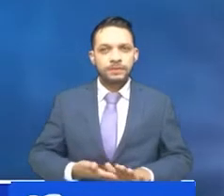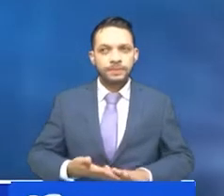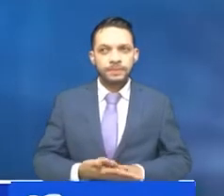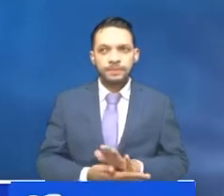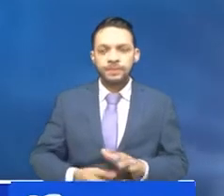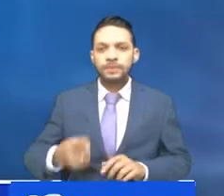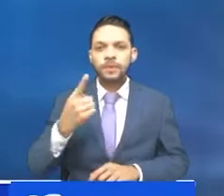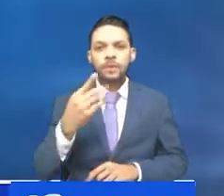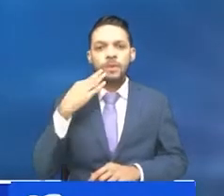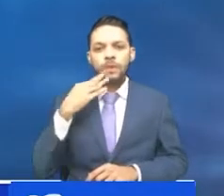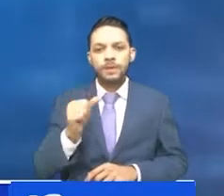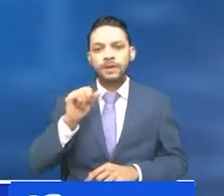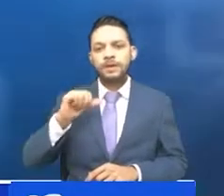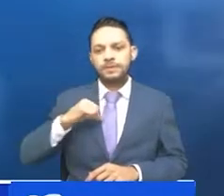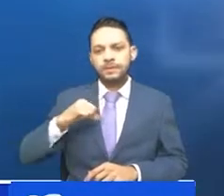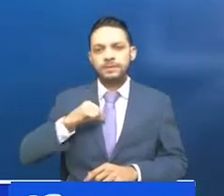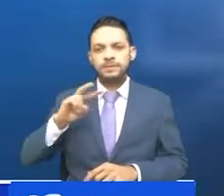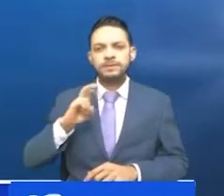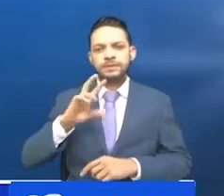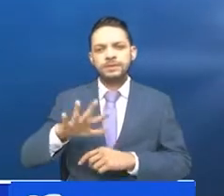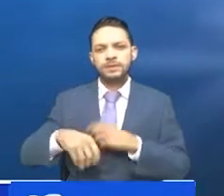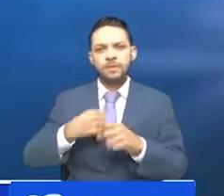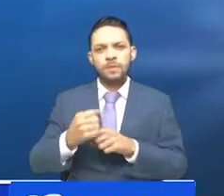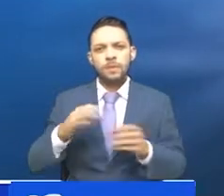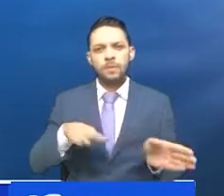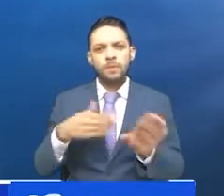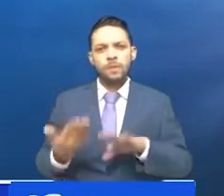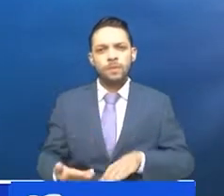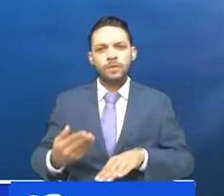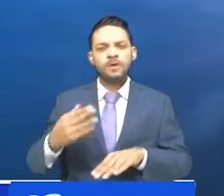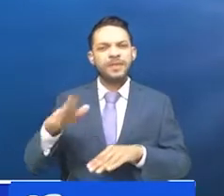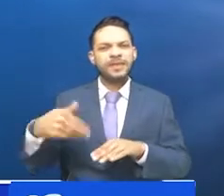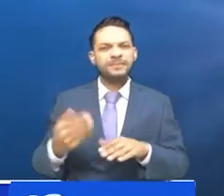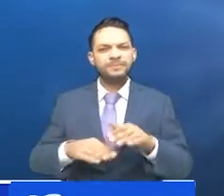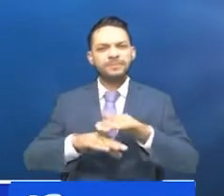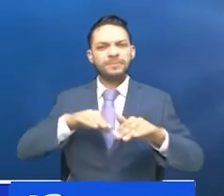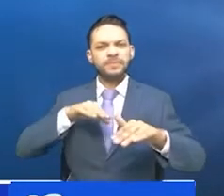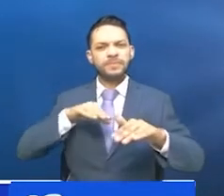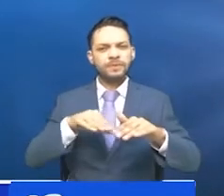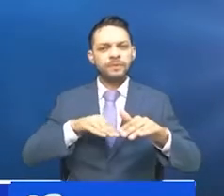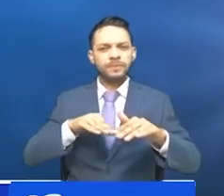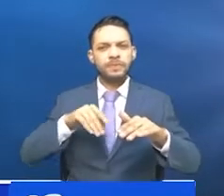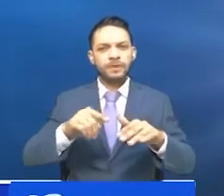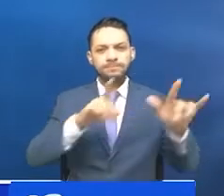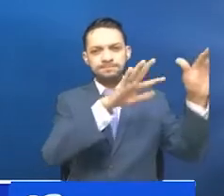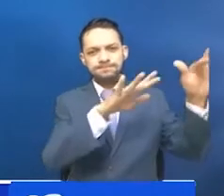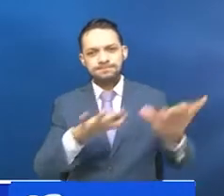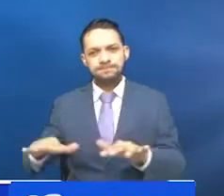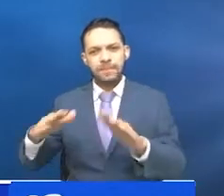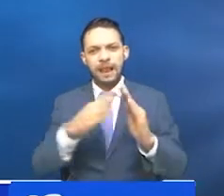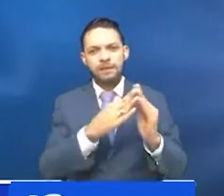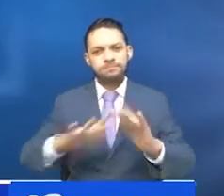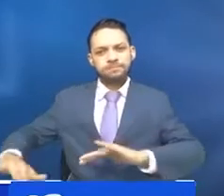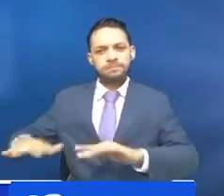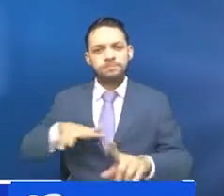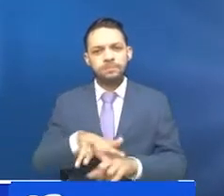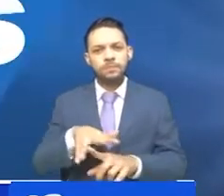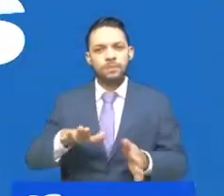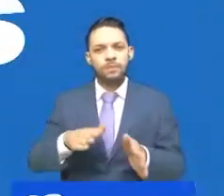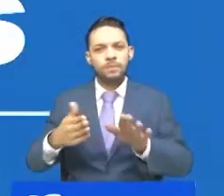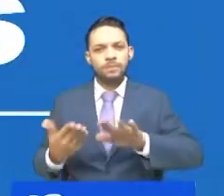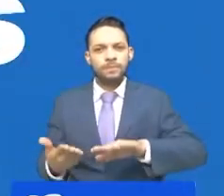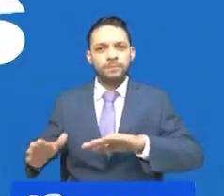Una mujer de 75 años murió en Belén de Umbría luego de que un deslizamiento de tierra la dejara sepultada.